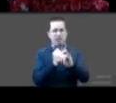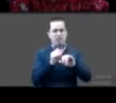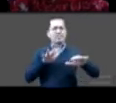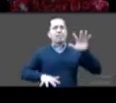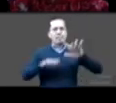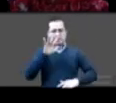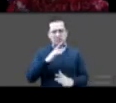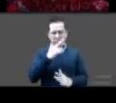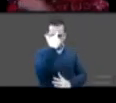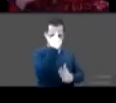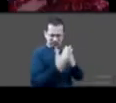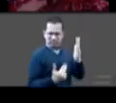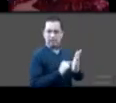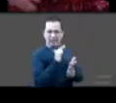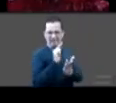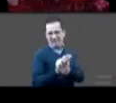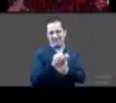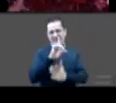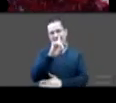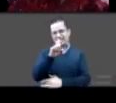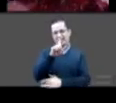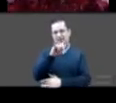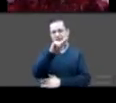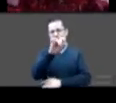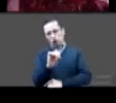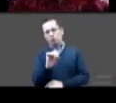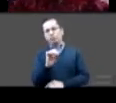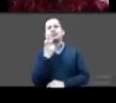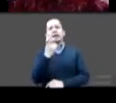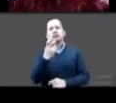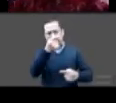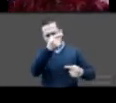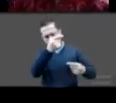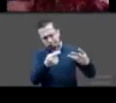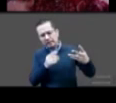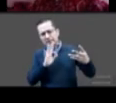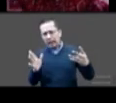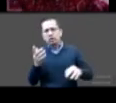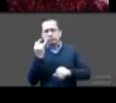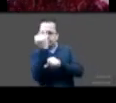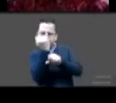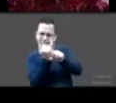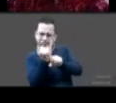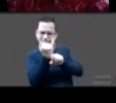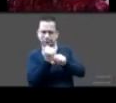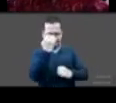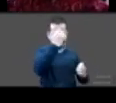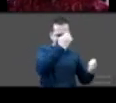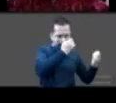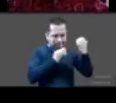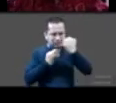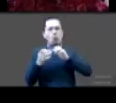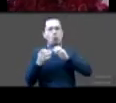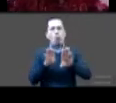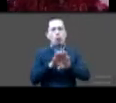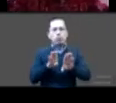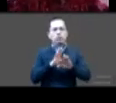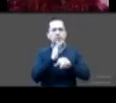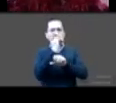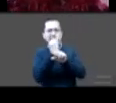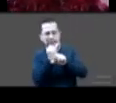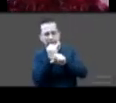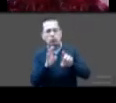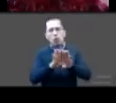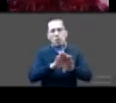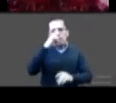estado utilizando y se han estado estudiando y se han estado buscando la manera de investigarlos y castigarlos,